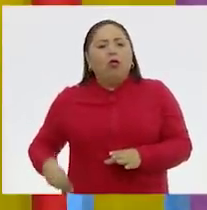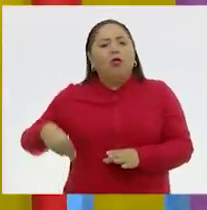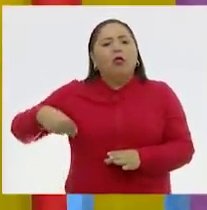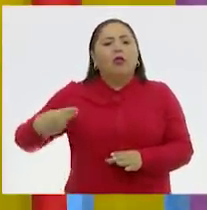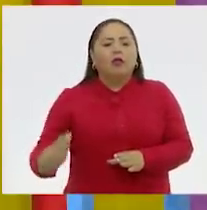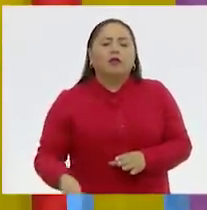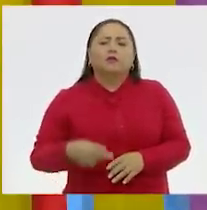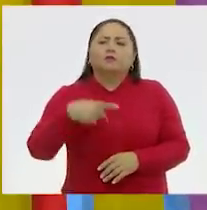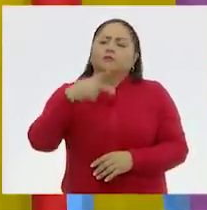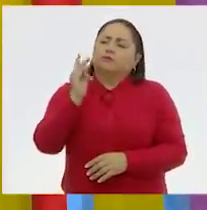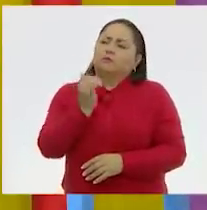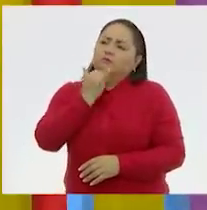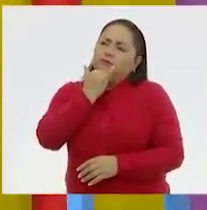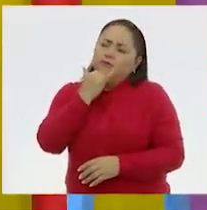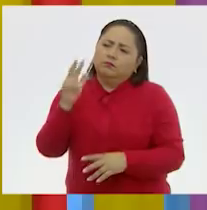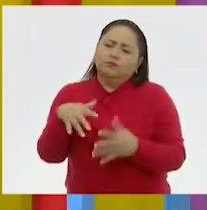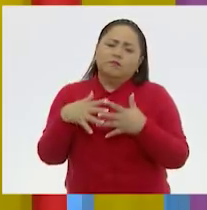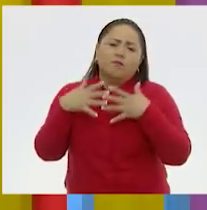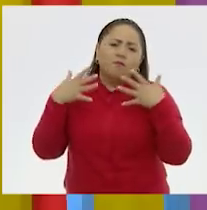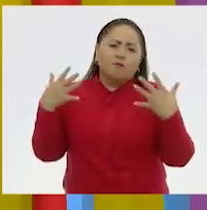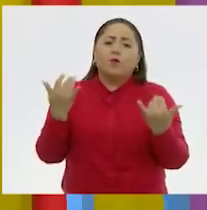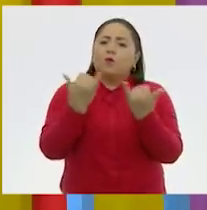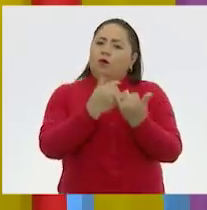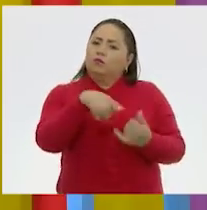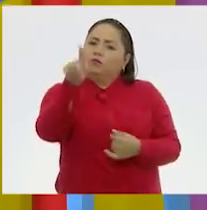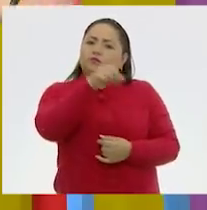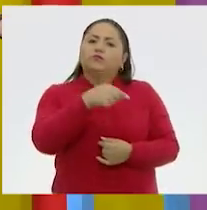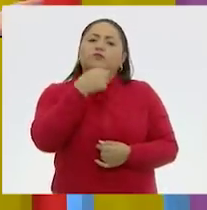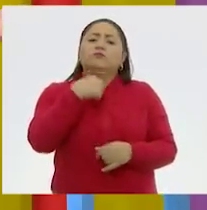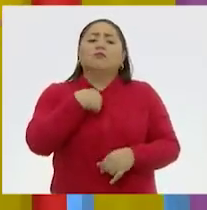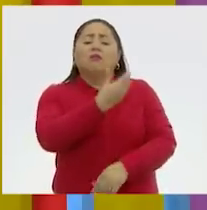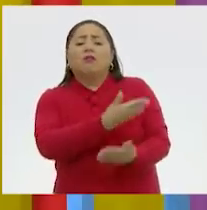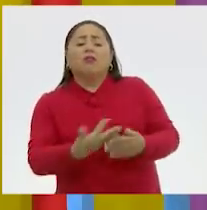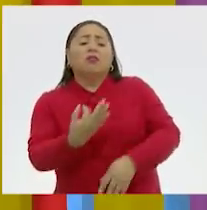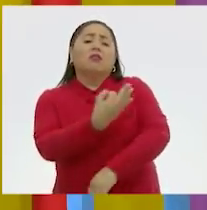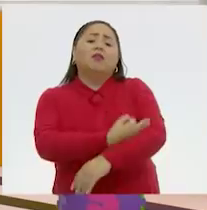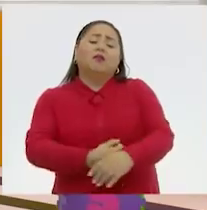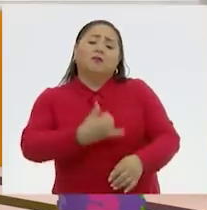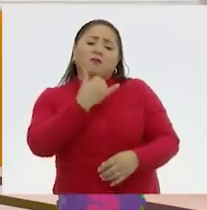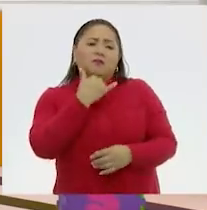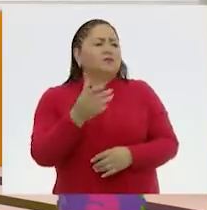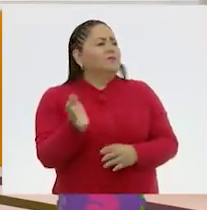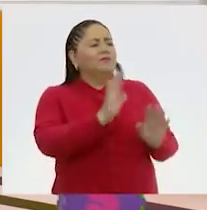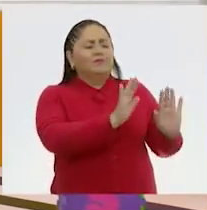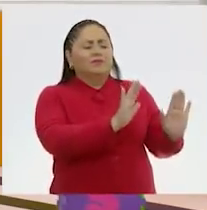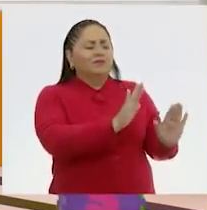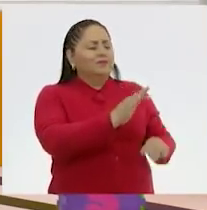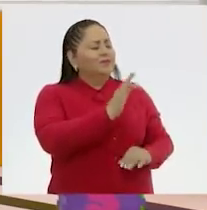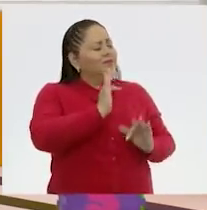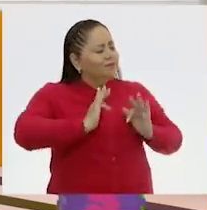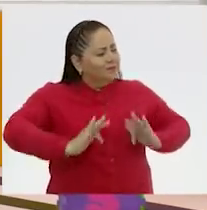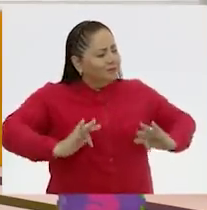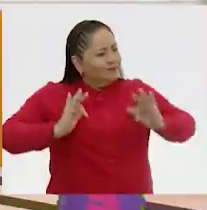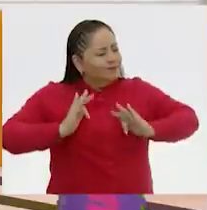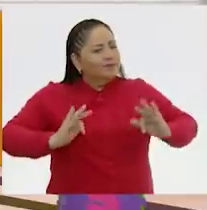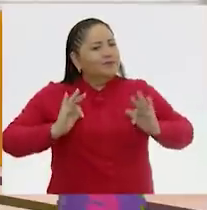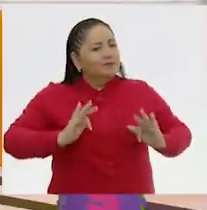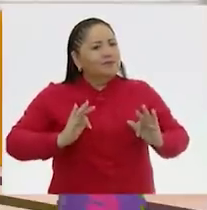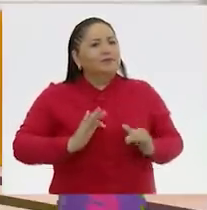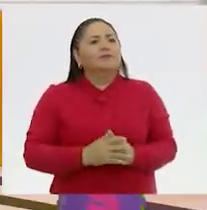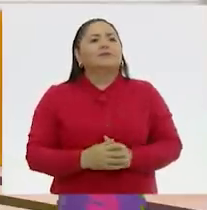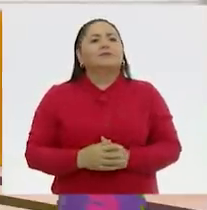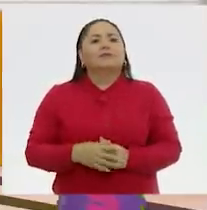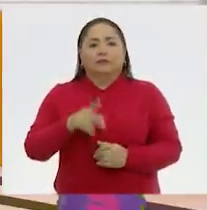te debo una enorme disculpa, de verdad. Y también a ustedes, niñas y niños, por llegar tarde. No, tranquilo, Eric. La